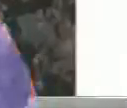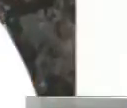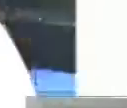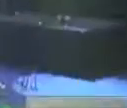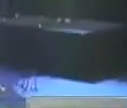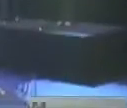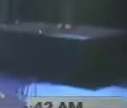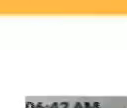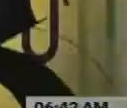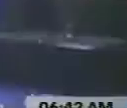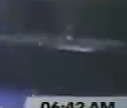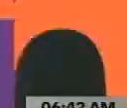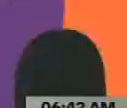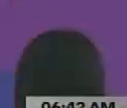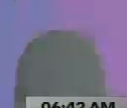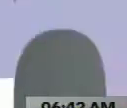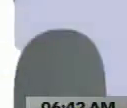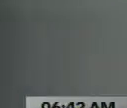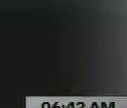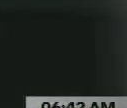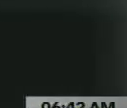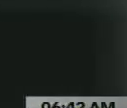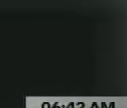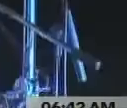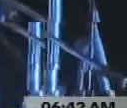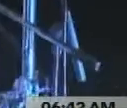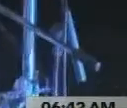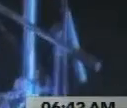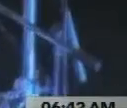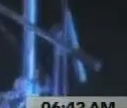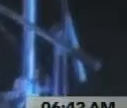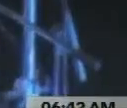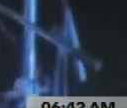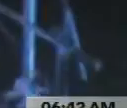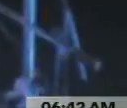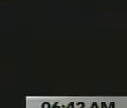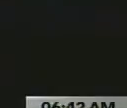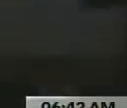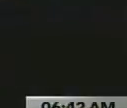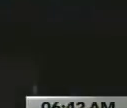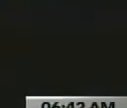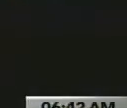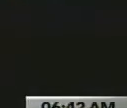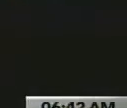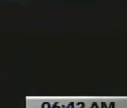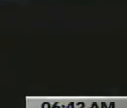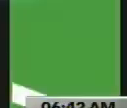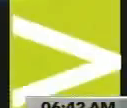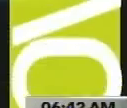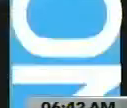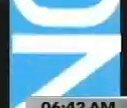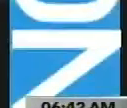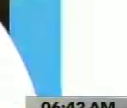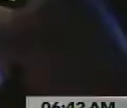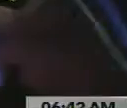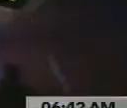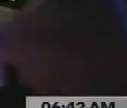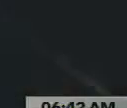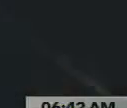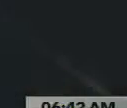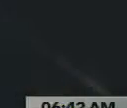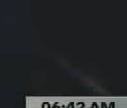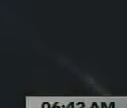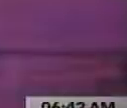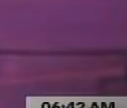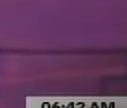Caracas mostrará el talento y la industria musical venezolana en la segunda edición de la FinVen, del 14 al 19 de noviembre